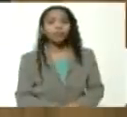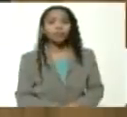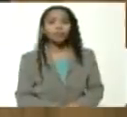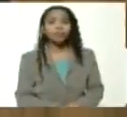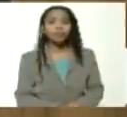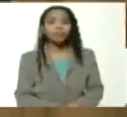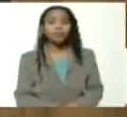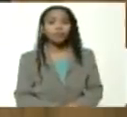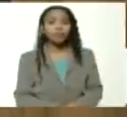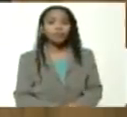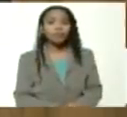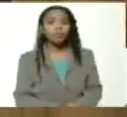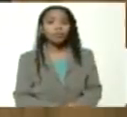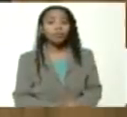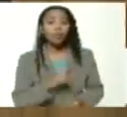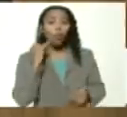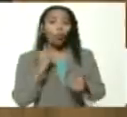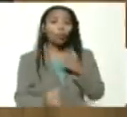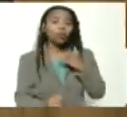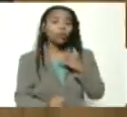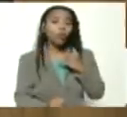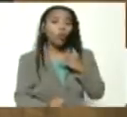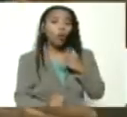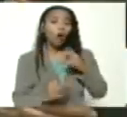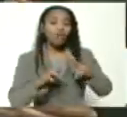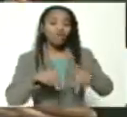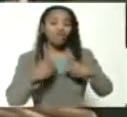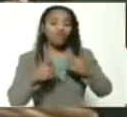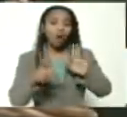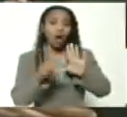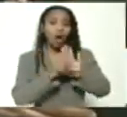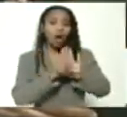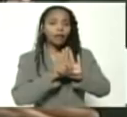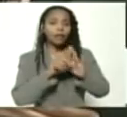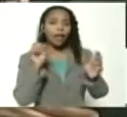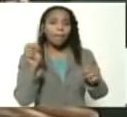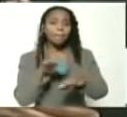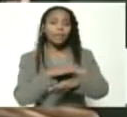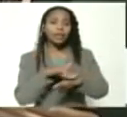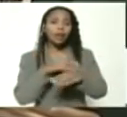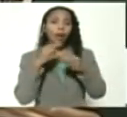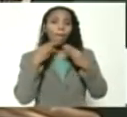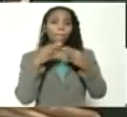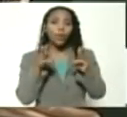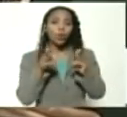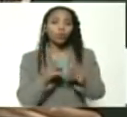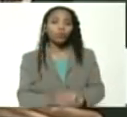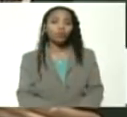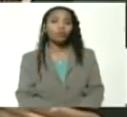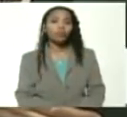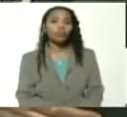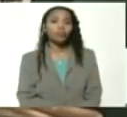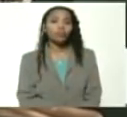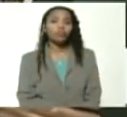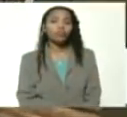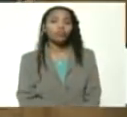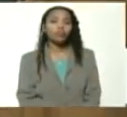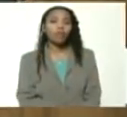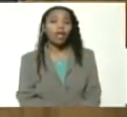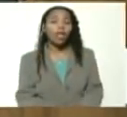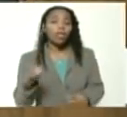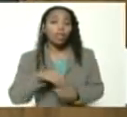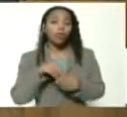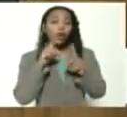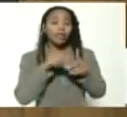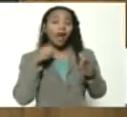Y, por último, la reforma de la ley orgánica del Ministerio Público. Y dentro de todas